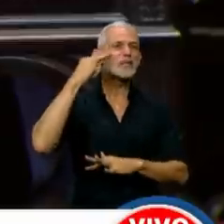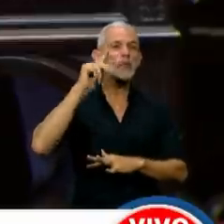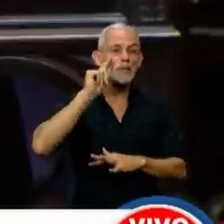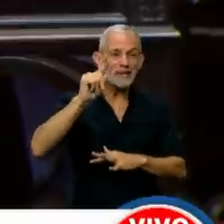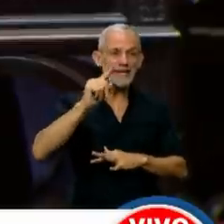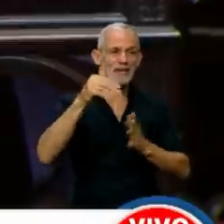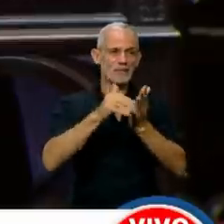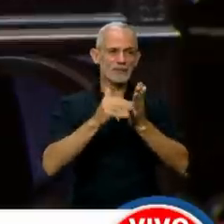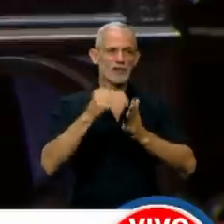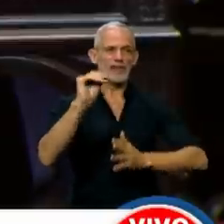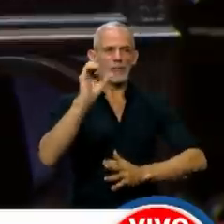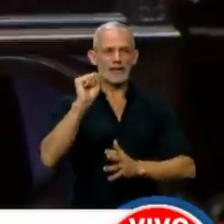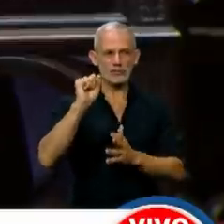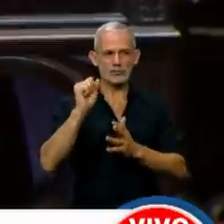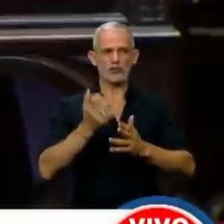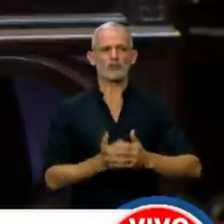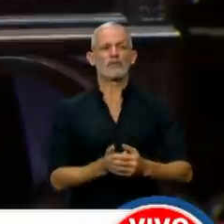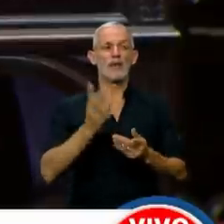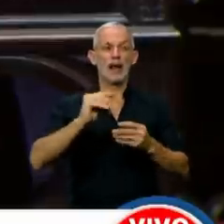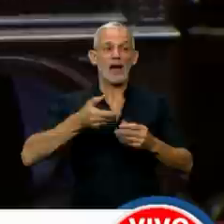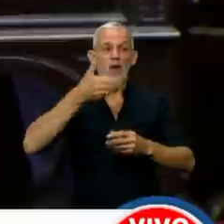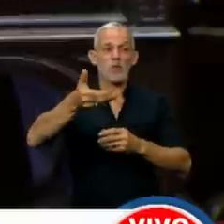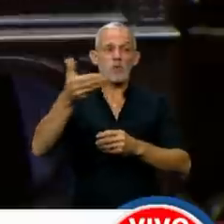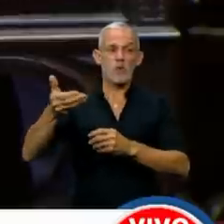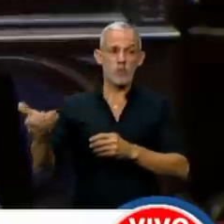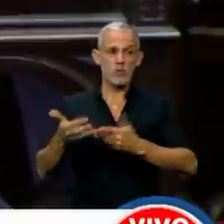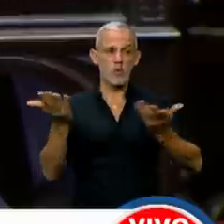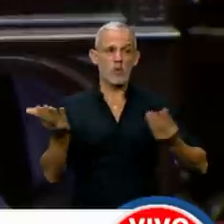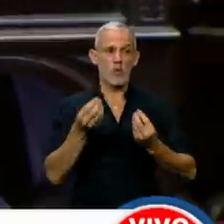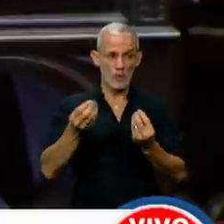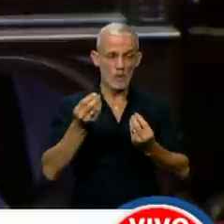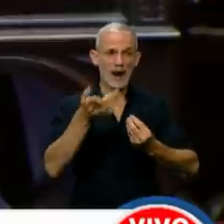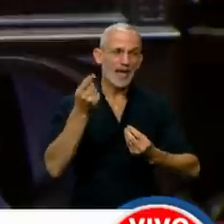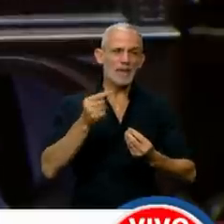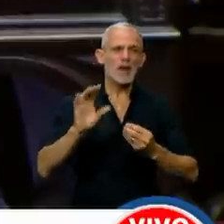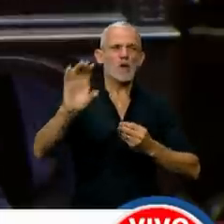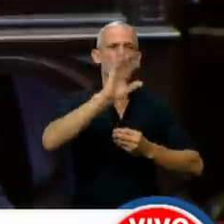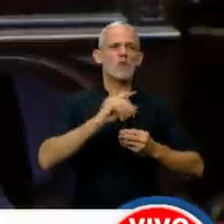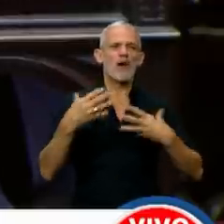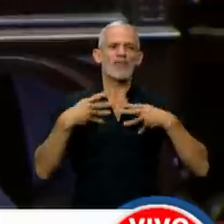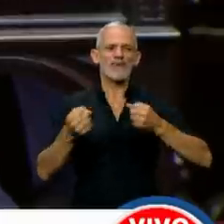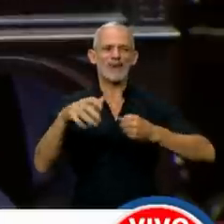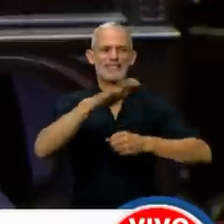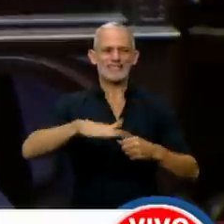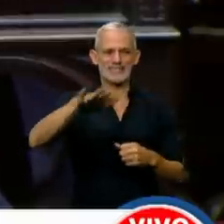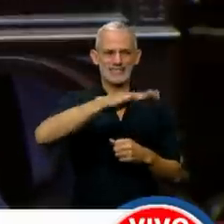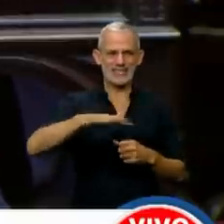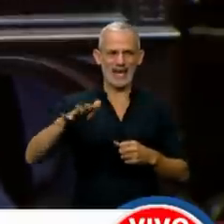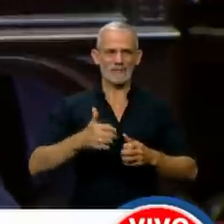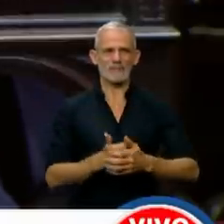pesos para nuevas inversiones que tienen que ver en la órbita de la defensa en la república